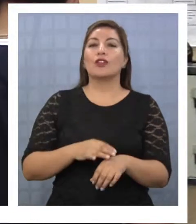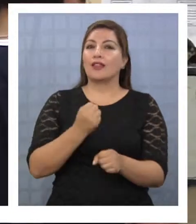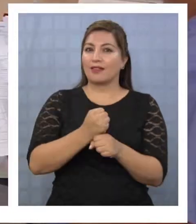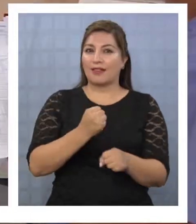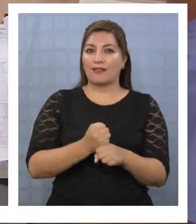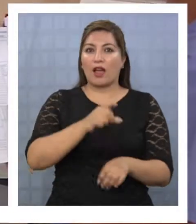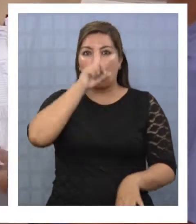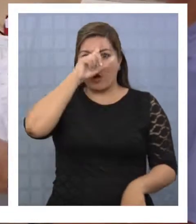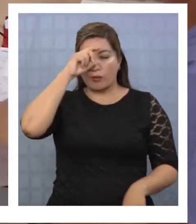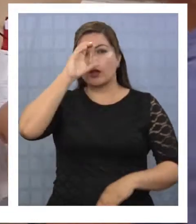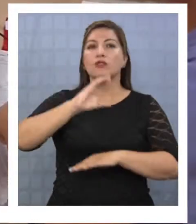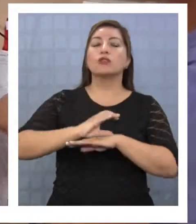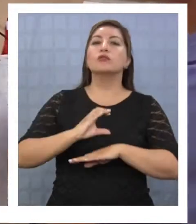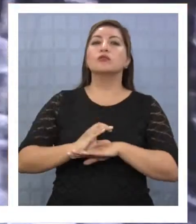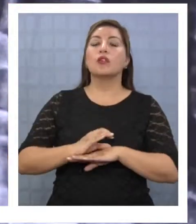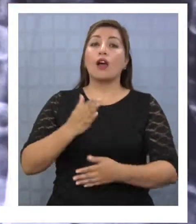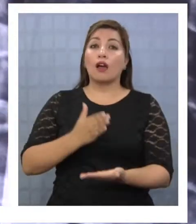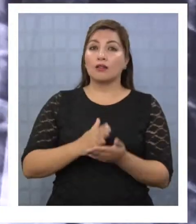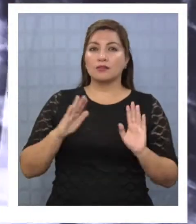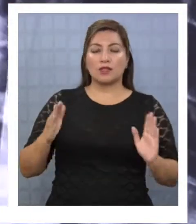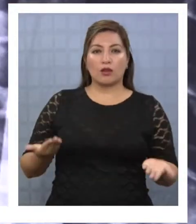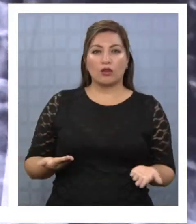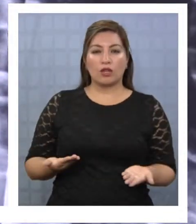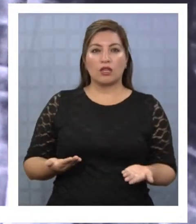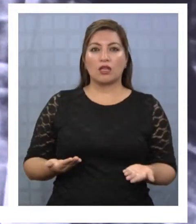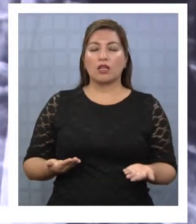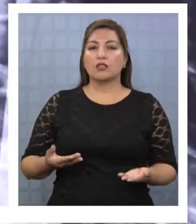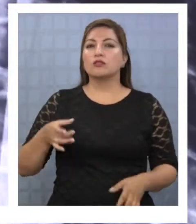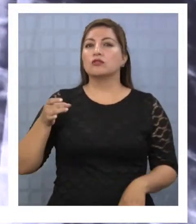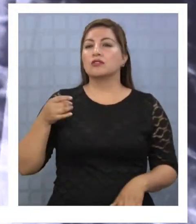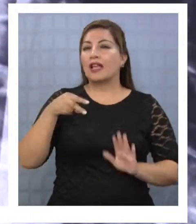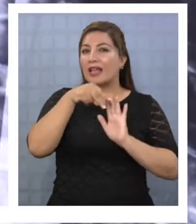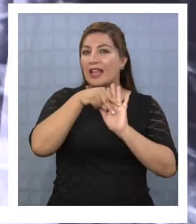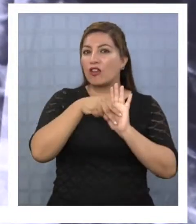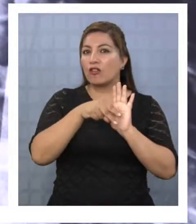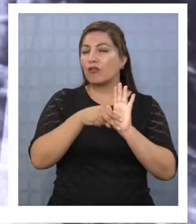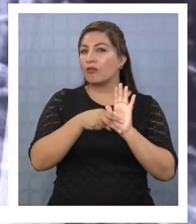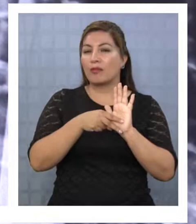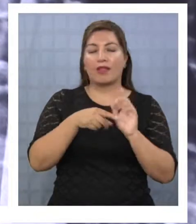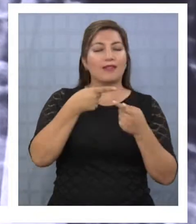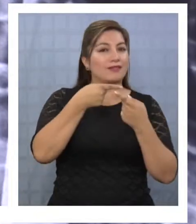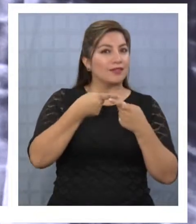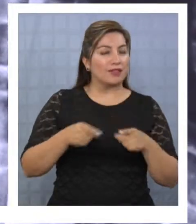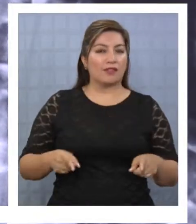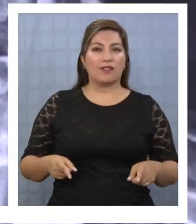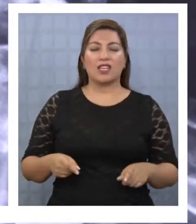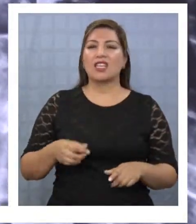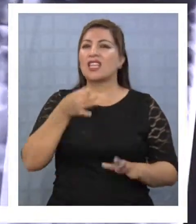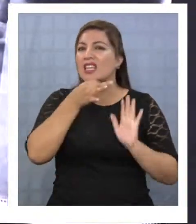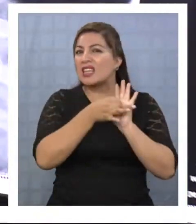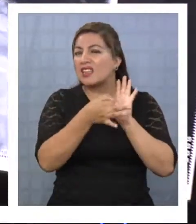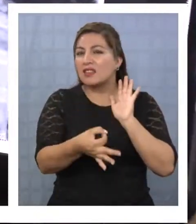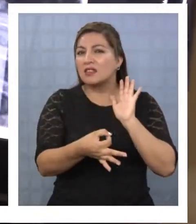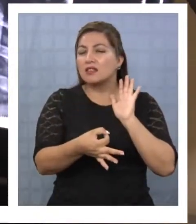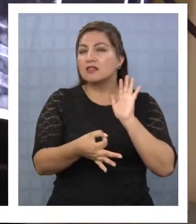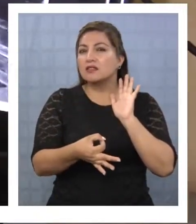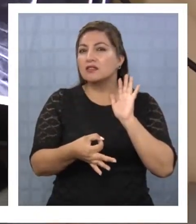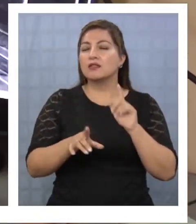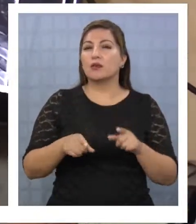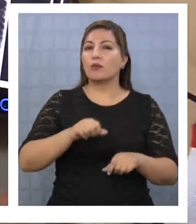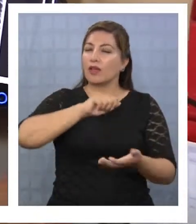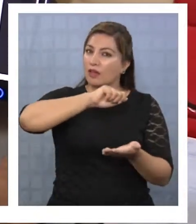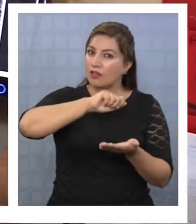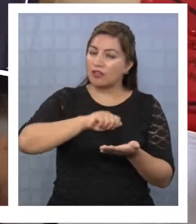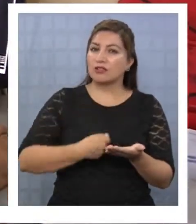en hospitales, los que hasta ahora son contratados fuera de la norma, que establece la aprobación de la prueba como requisito